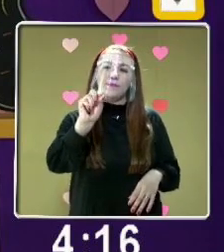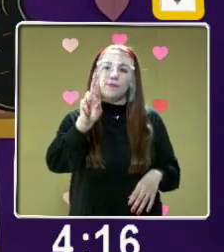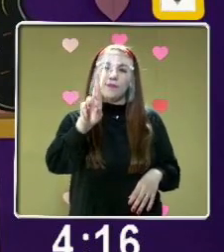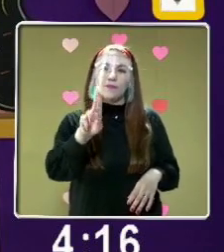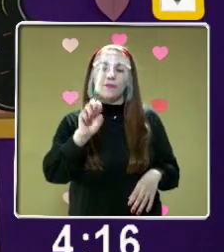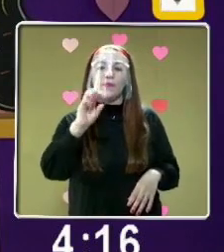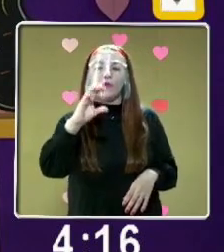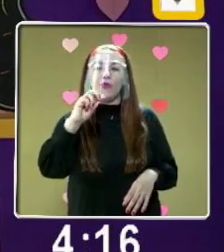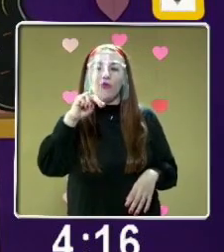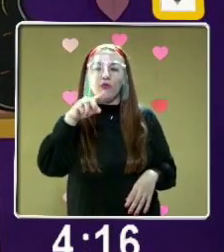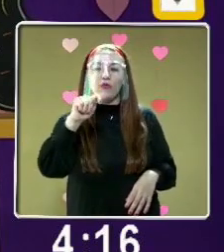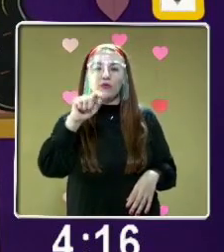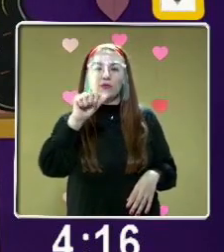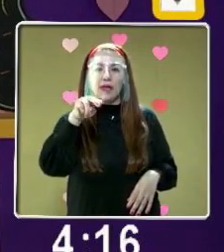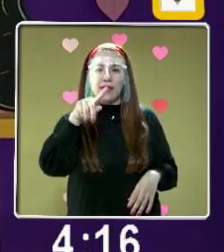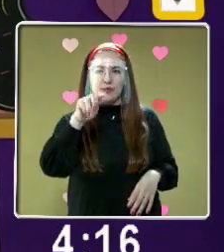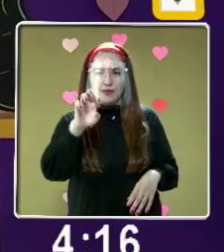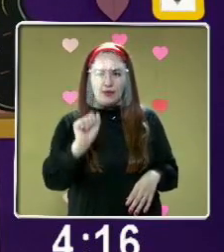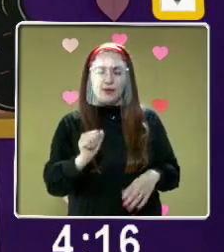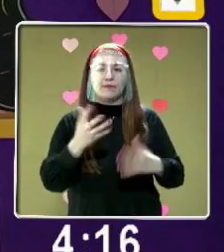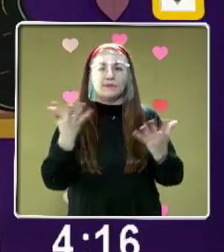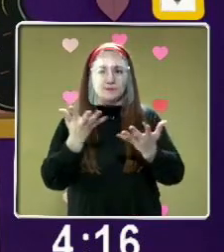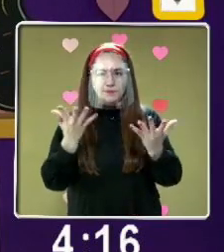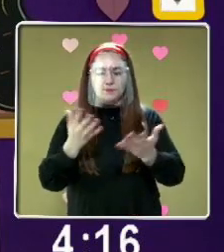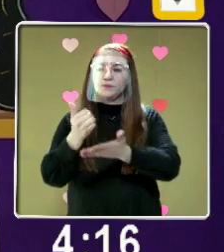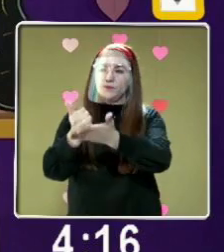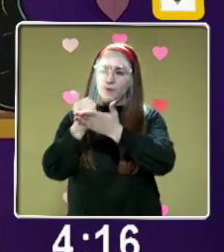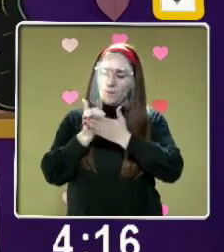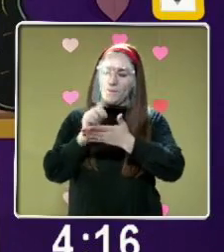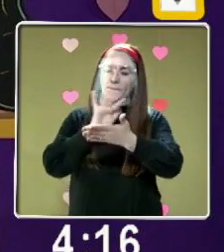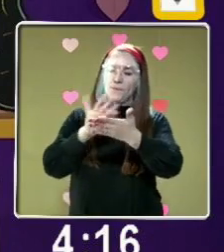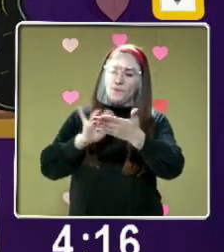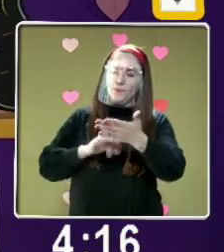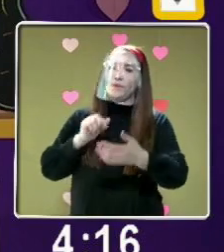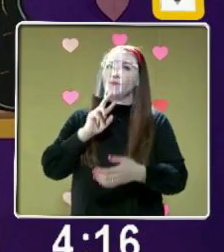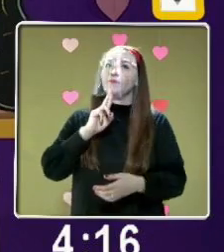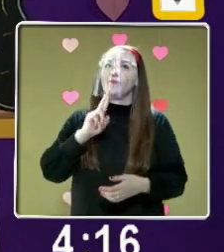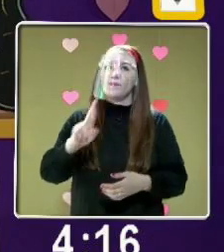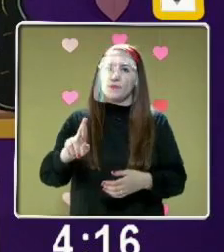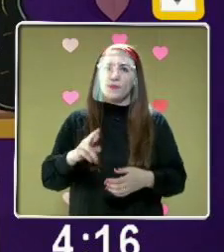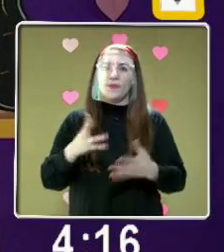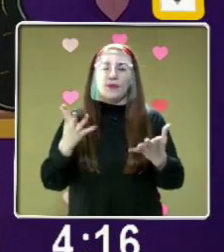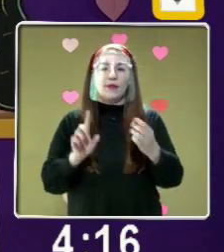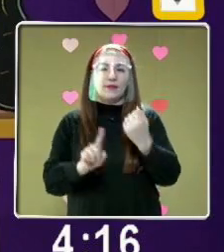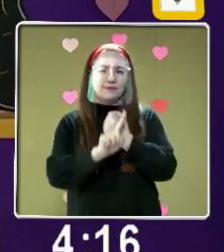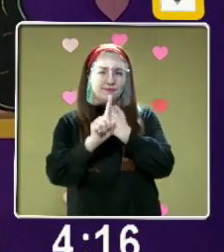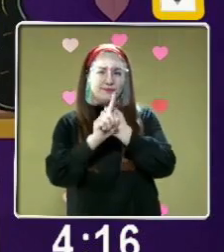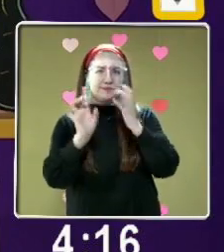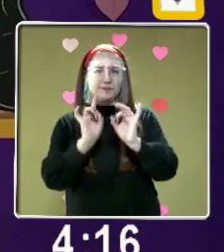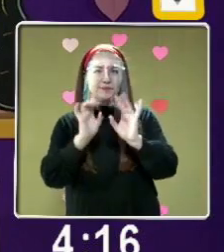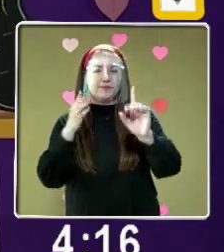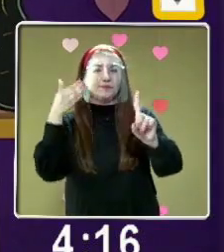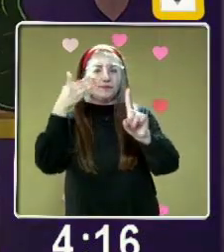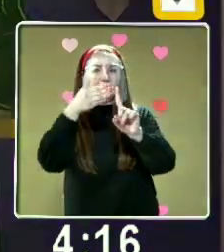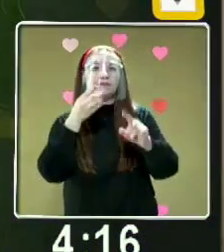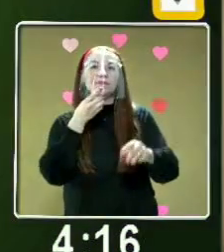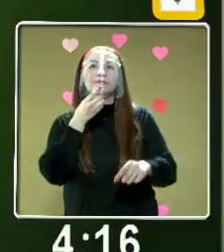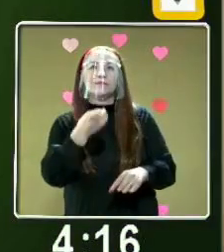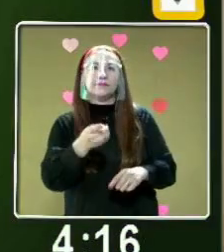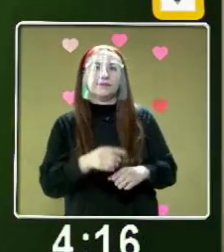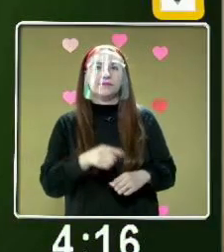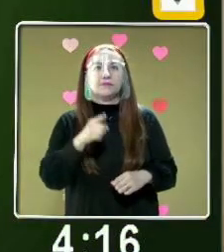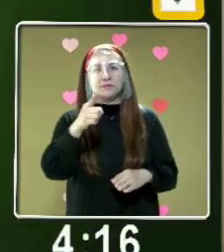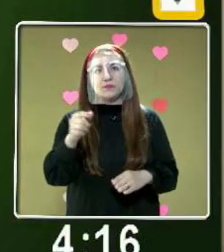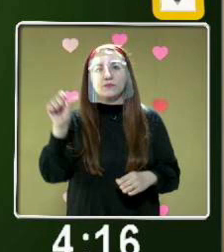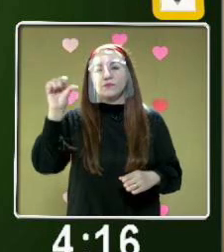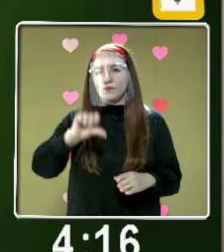aterrizando con una situación. ¿Me ayuda a leerla, maestra, por favor? Claro que sí, también se lo podemos poner en pantalla. La situación, el reto dice así. Por motivos